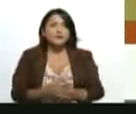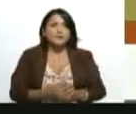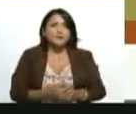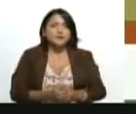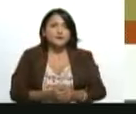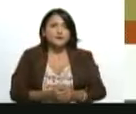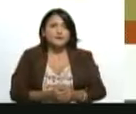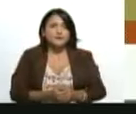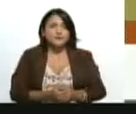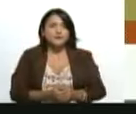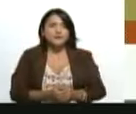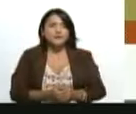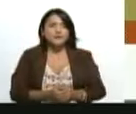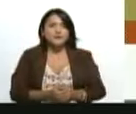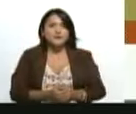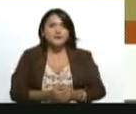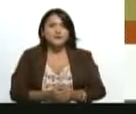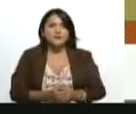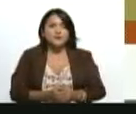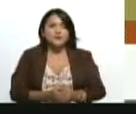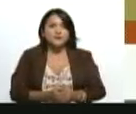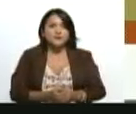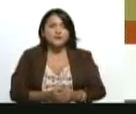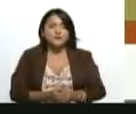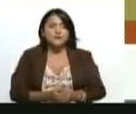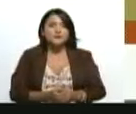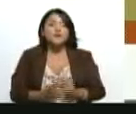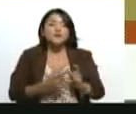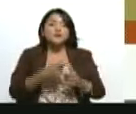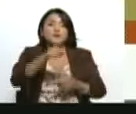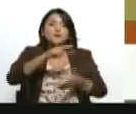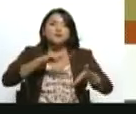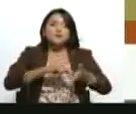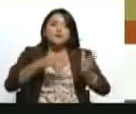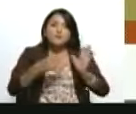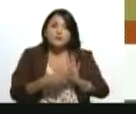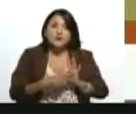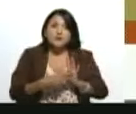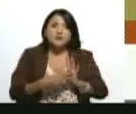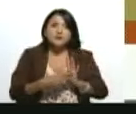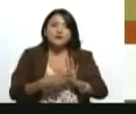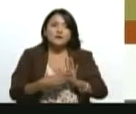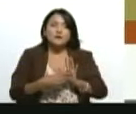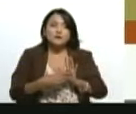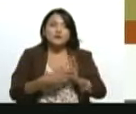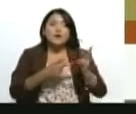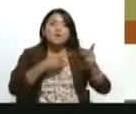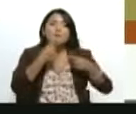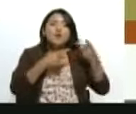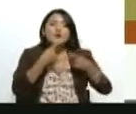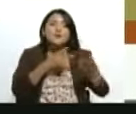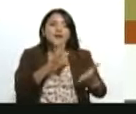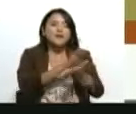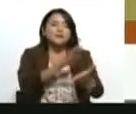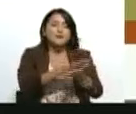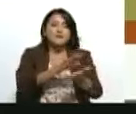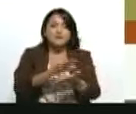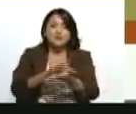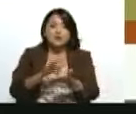van a misa 4 veces al día, generó una cosa que llamaban política de pacificación. Era,